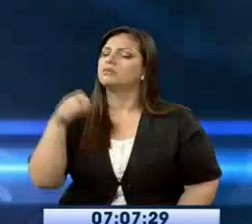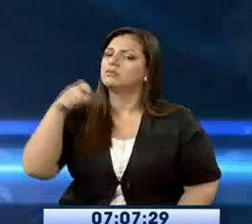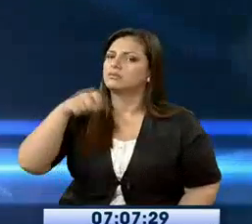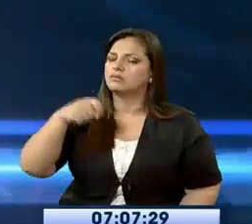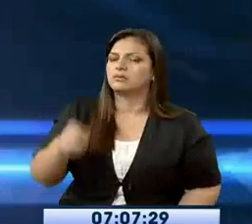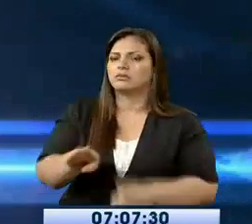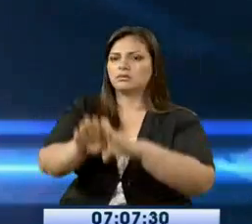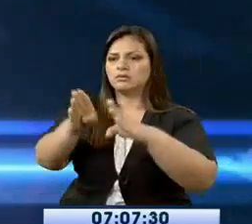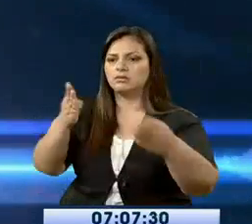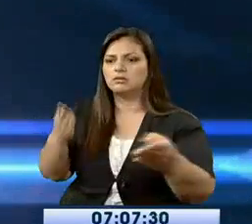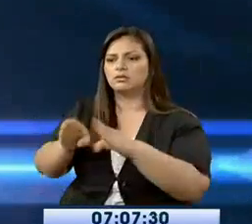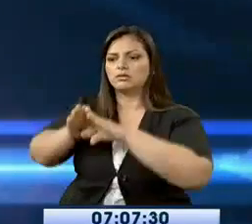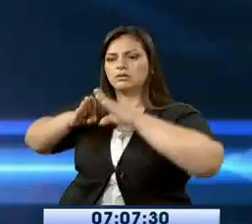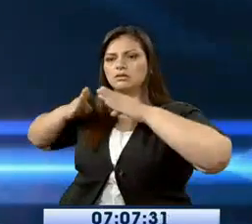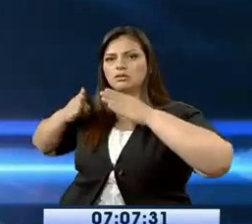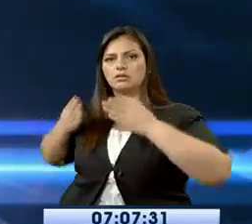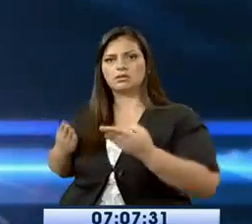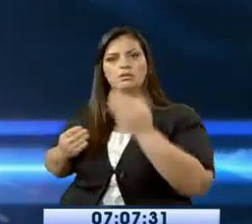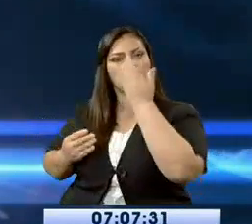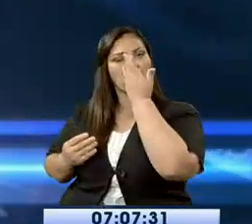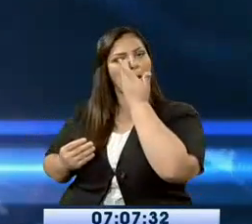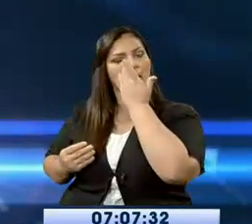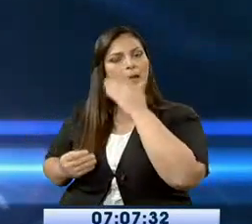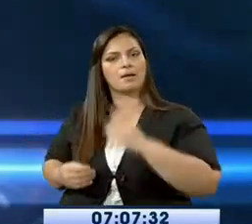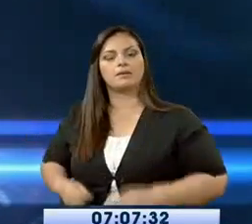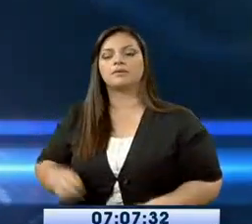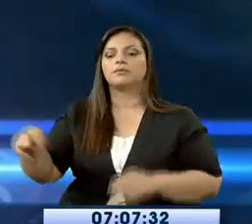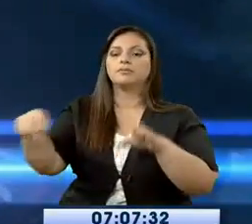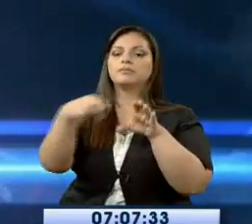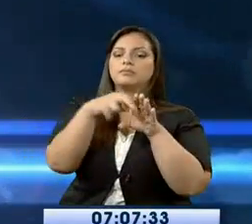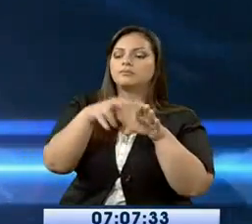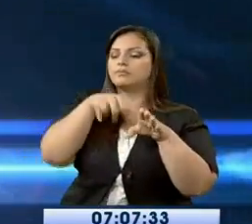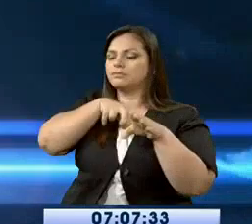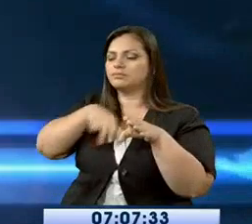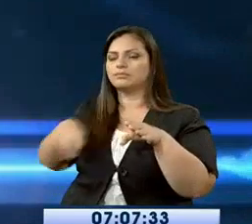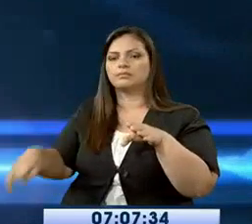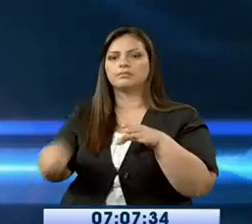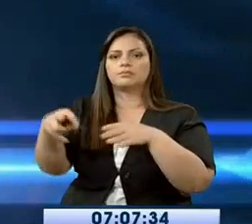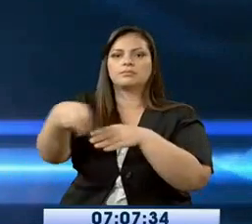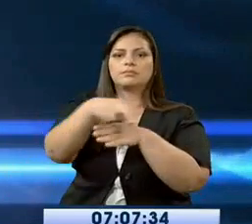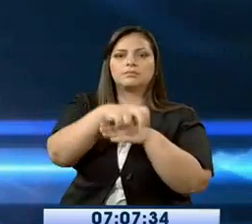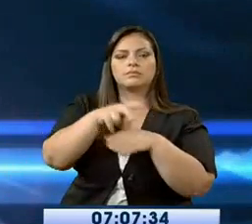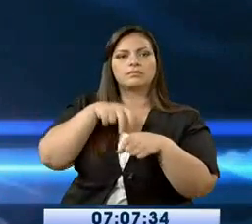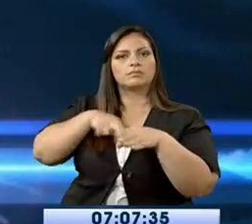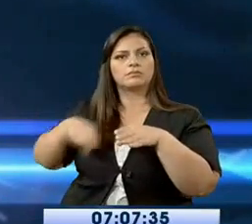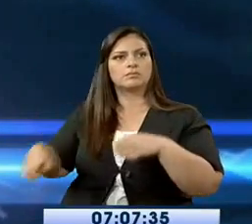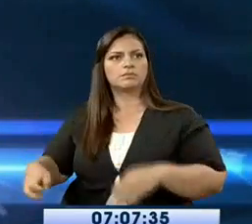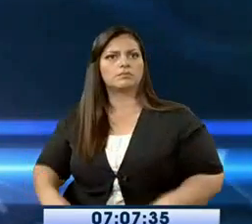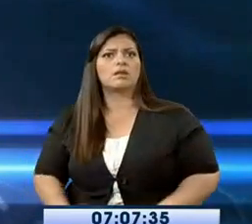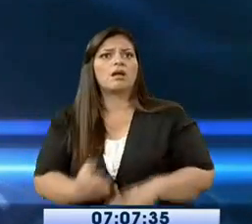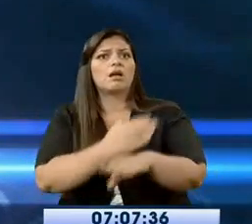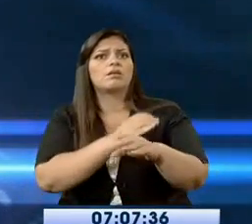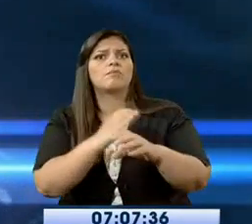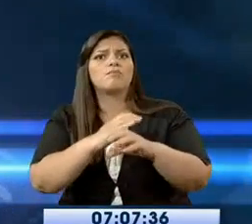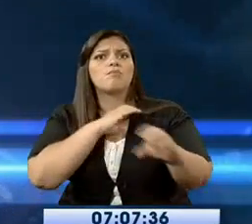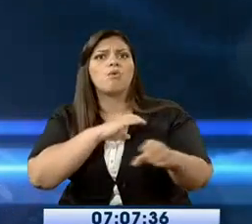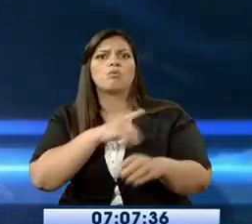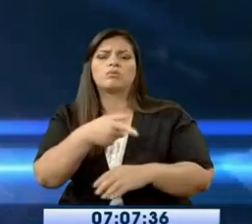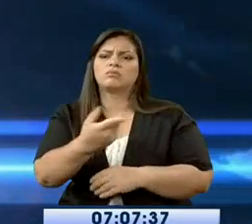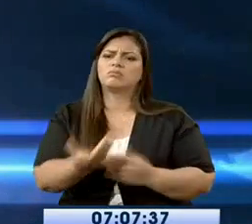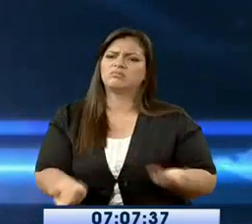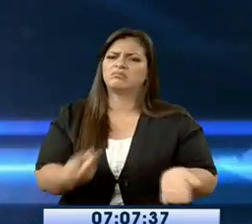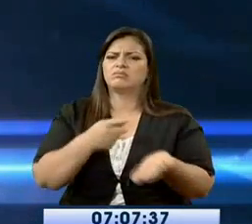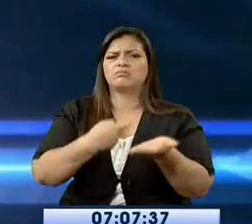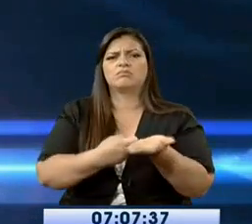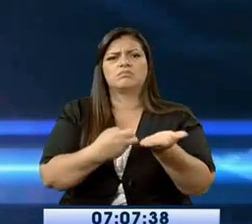cumplido. No se ha visto que allá estén cogiendo a las personas de la tercera edad. No se ha visto que estén cogiendo a señoras embarazadas. No se ha visto que